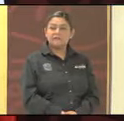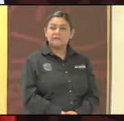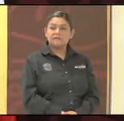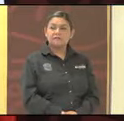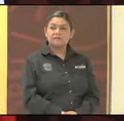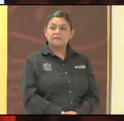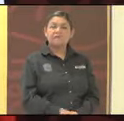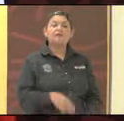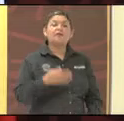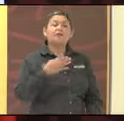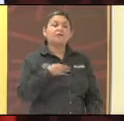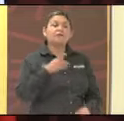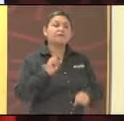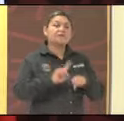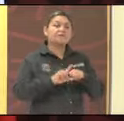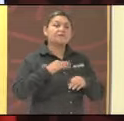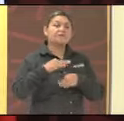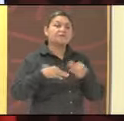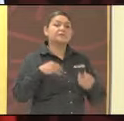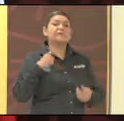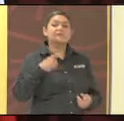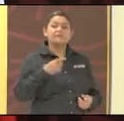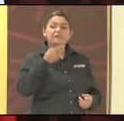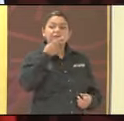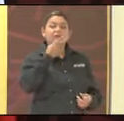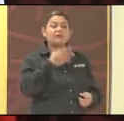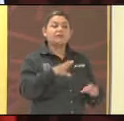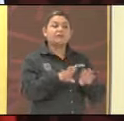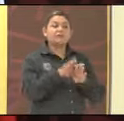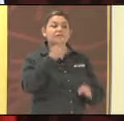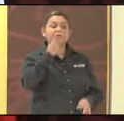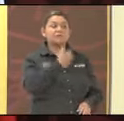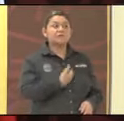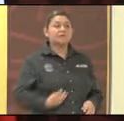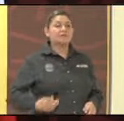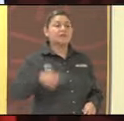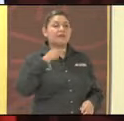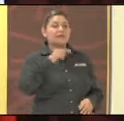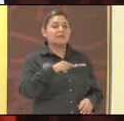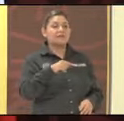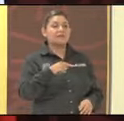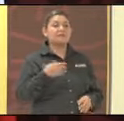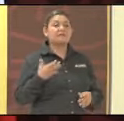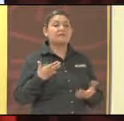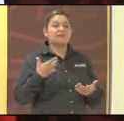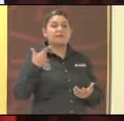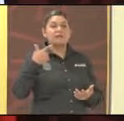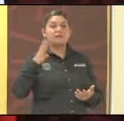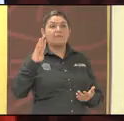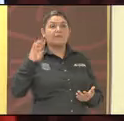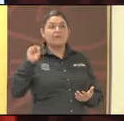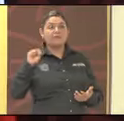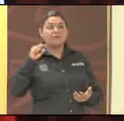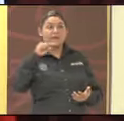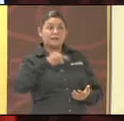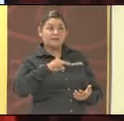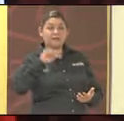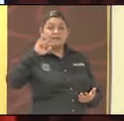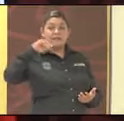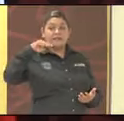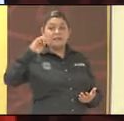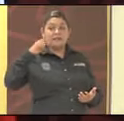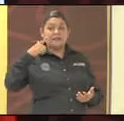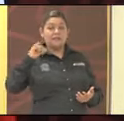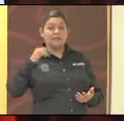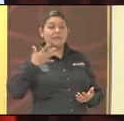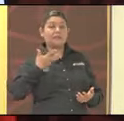¿Qué tal? Buenos días a todos. Efectivamente, como lo dice el presidente, este aparato es de alta tecnología. Pues el INEGI tiene